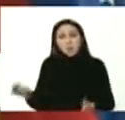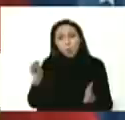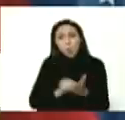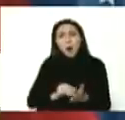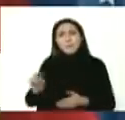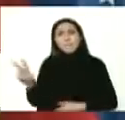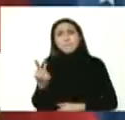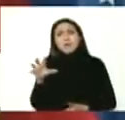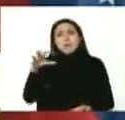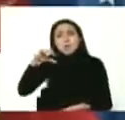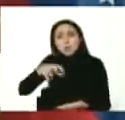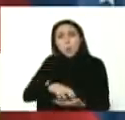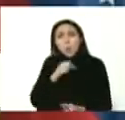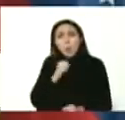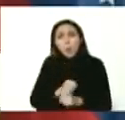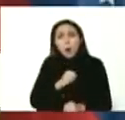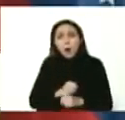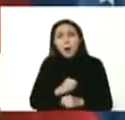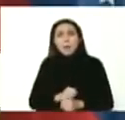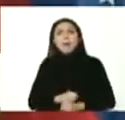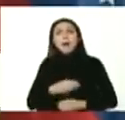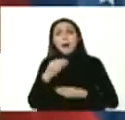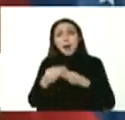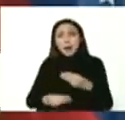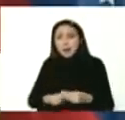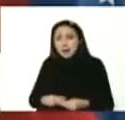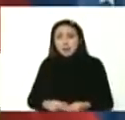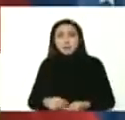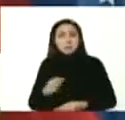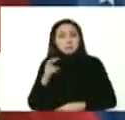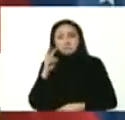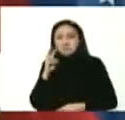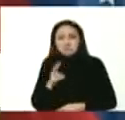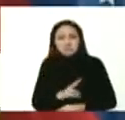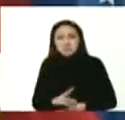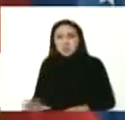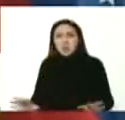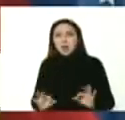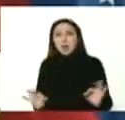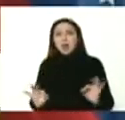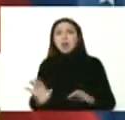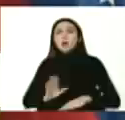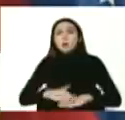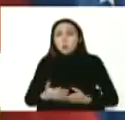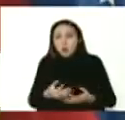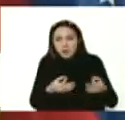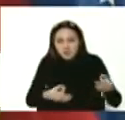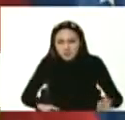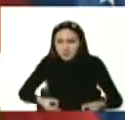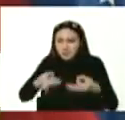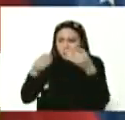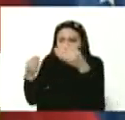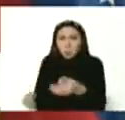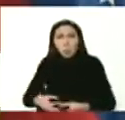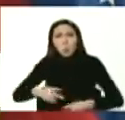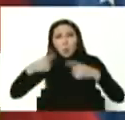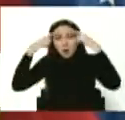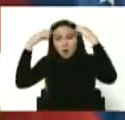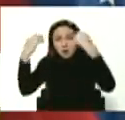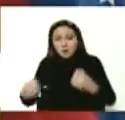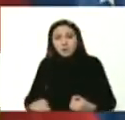venezolano trabaja completamente a ciegas en su rendición de información a la Fiscalía de la